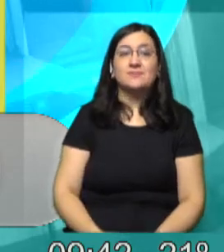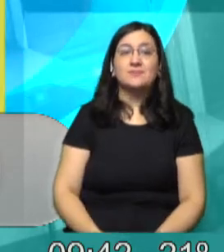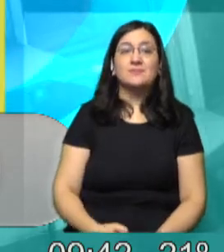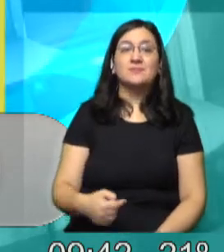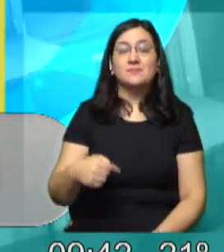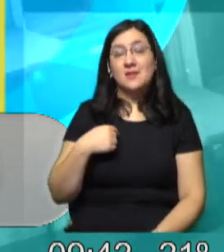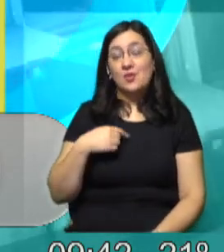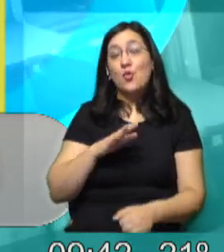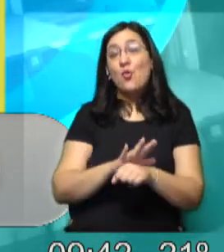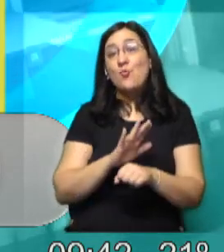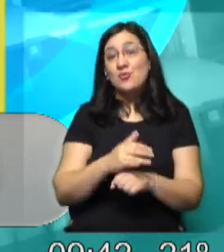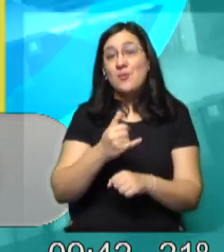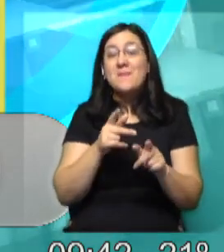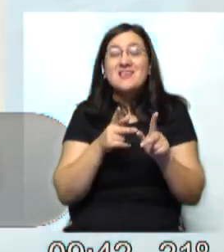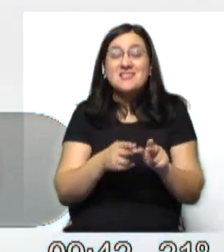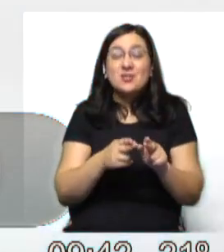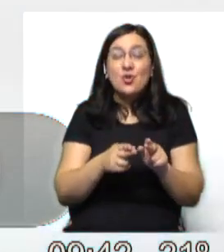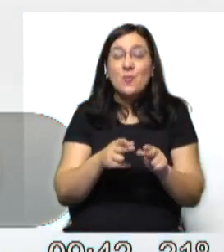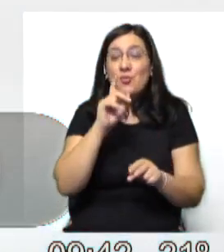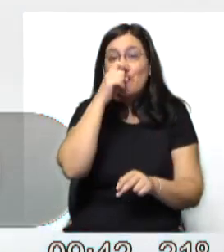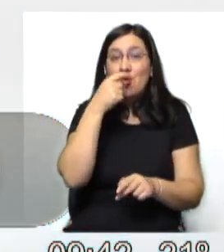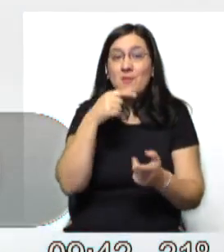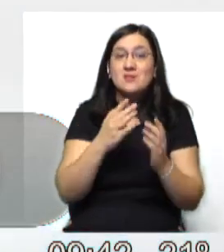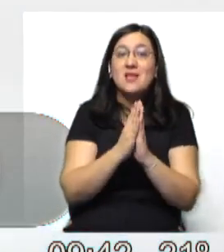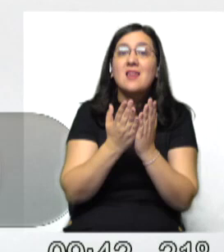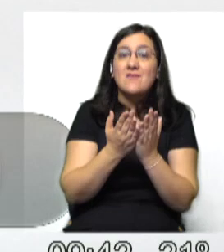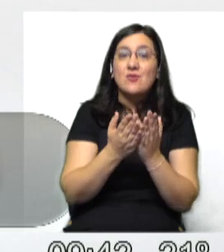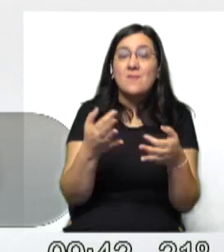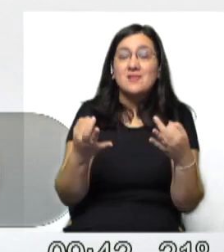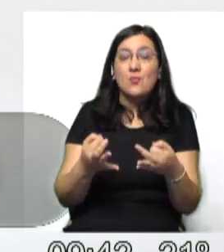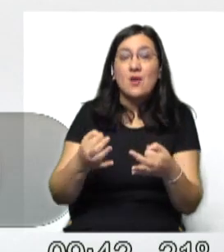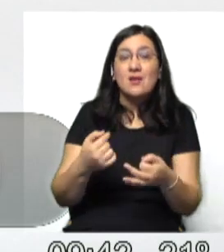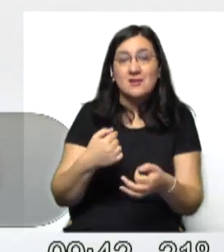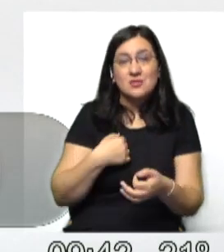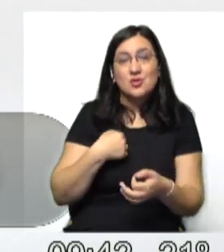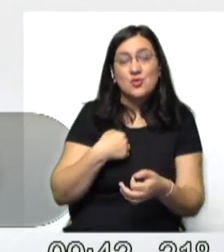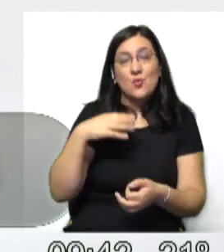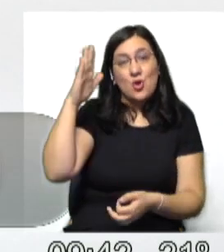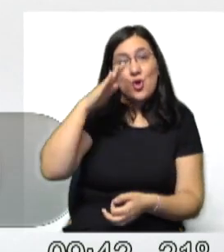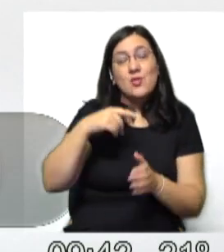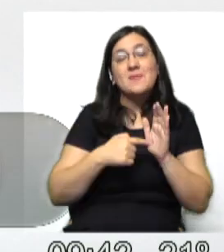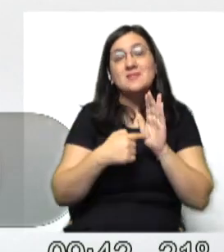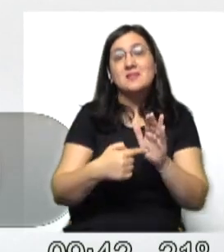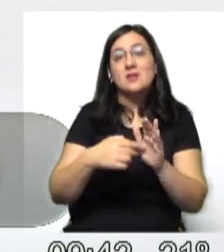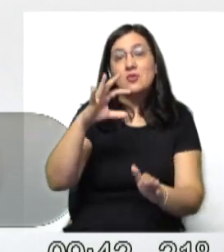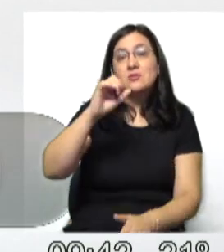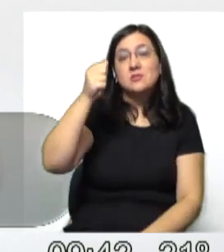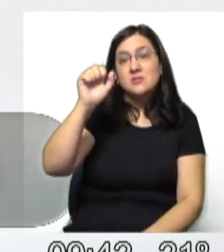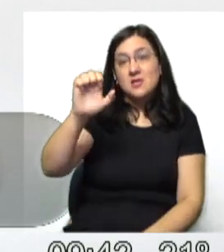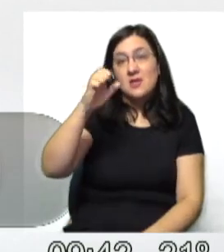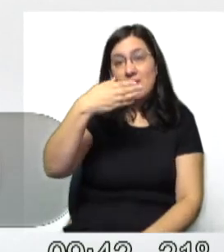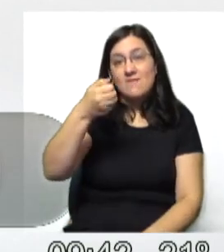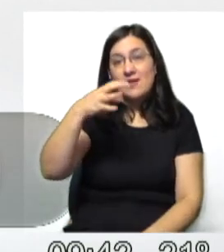Montevideo Qué lindo Bueno pero ese libro en particular que que tuve el honor de presentar en una feria del libro con Sebastián